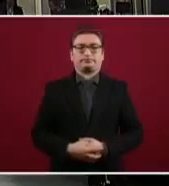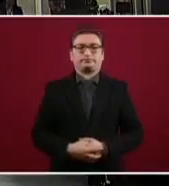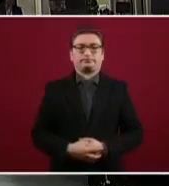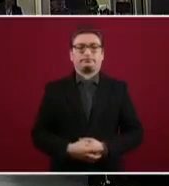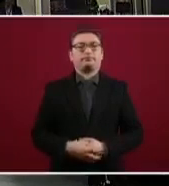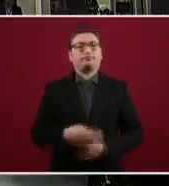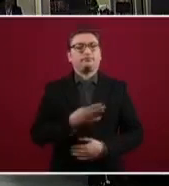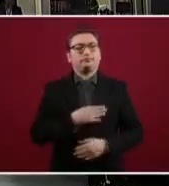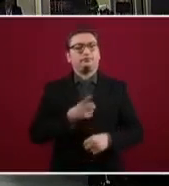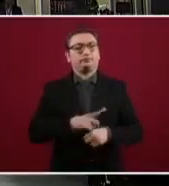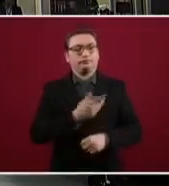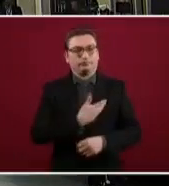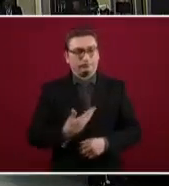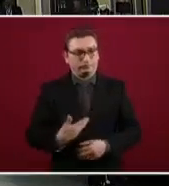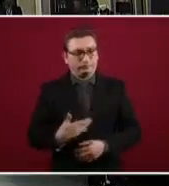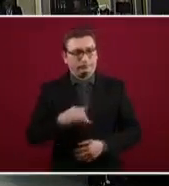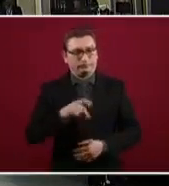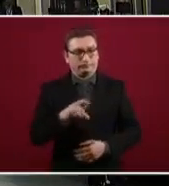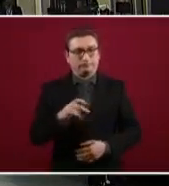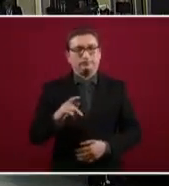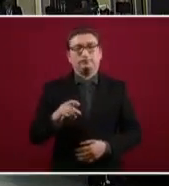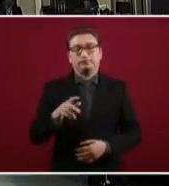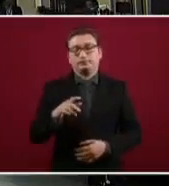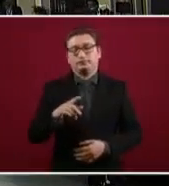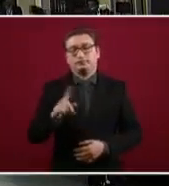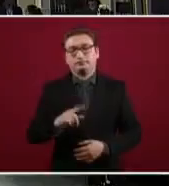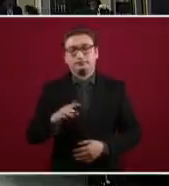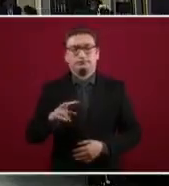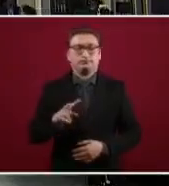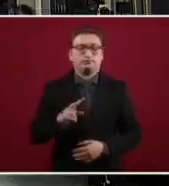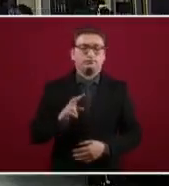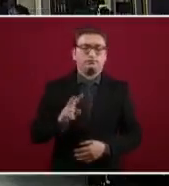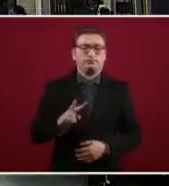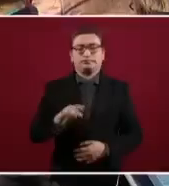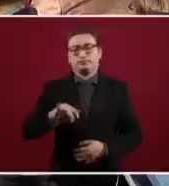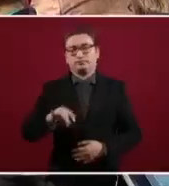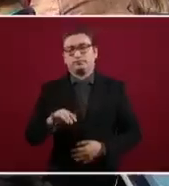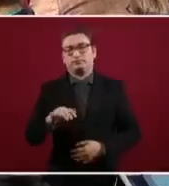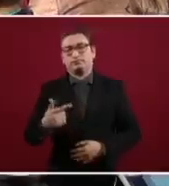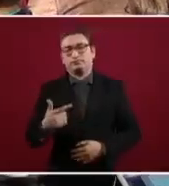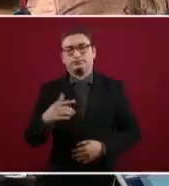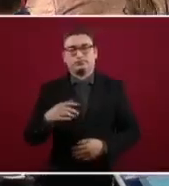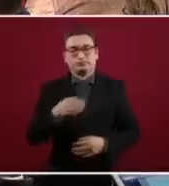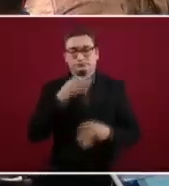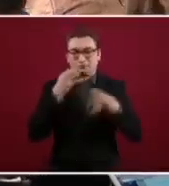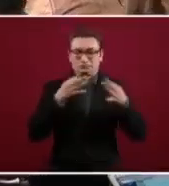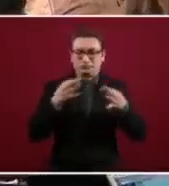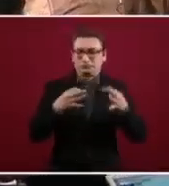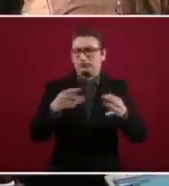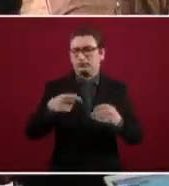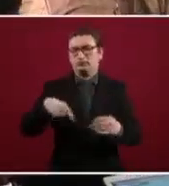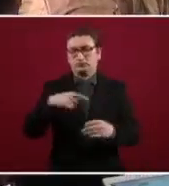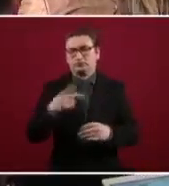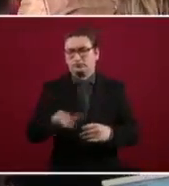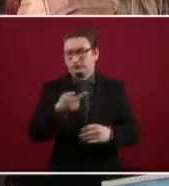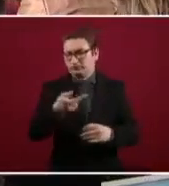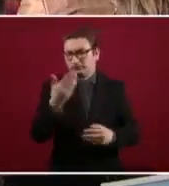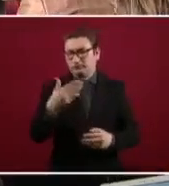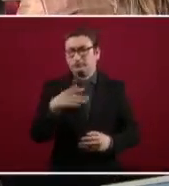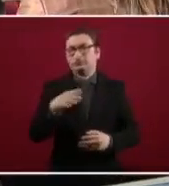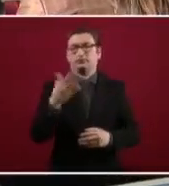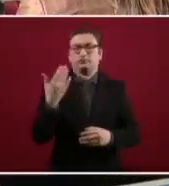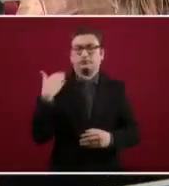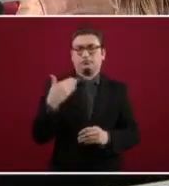buenos días presidente hans a las aves ya también noticias sobre el tema y preguntar si se ha mencionado